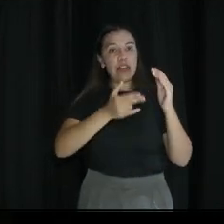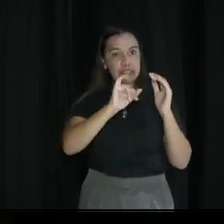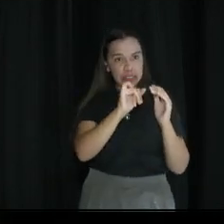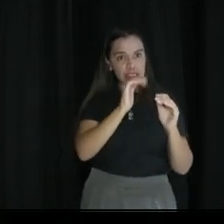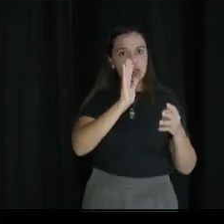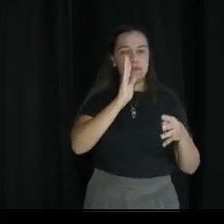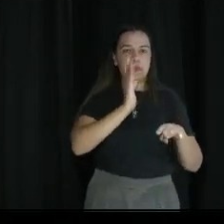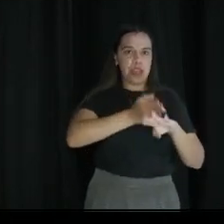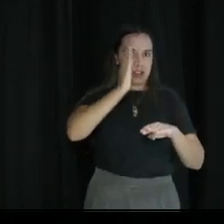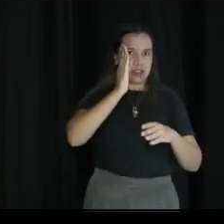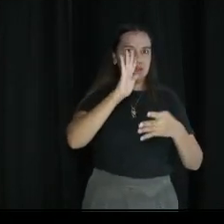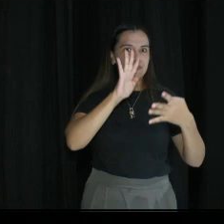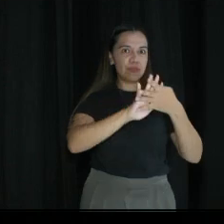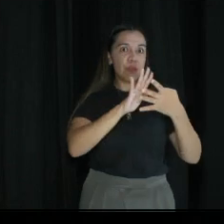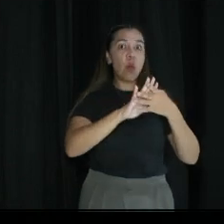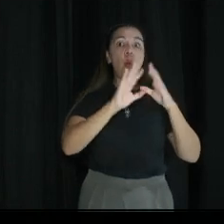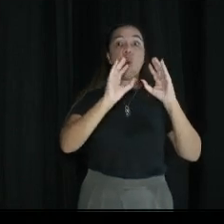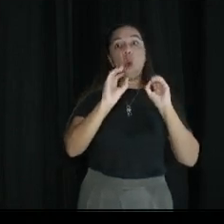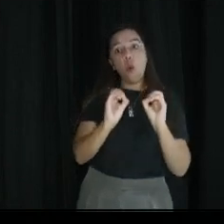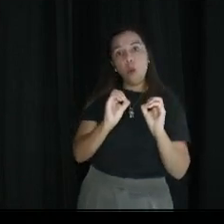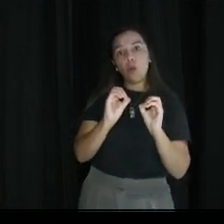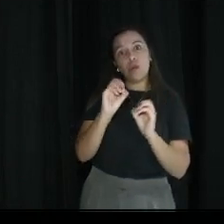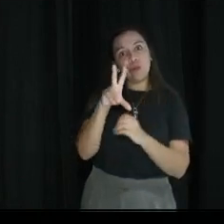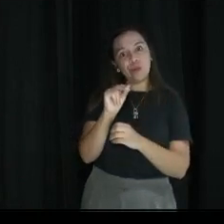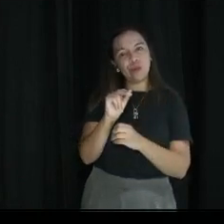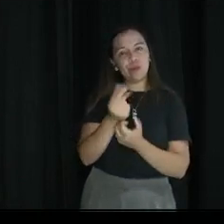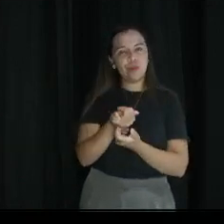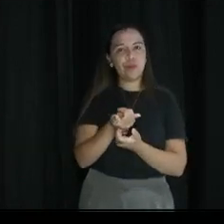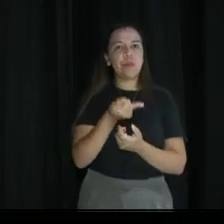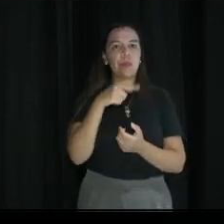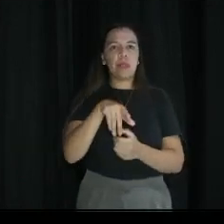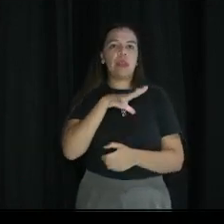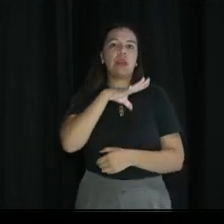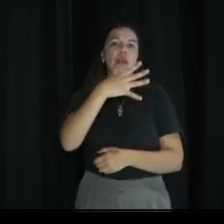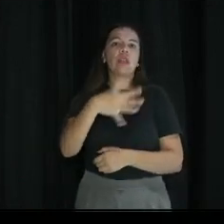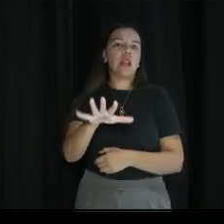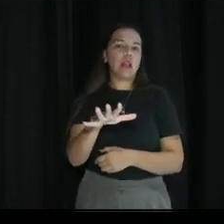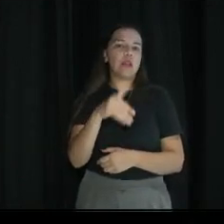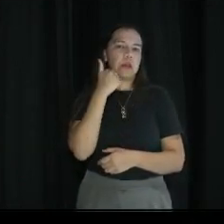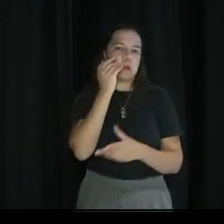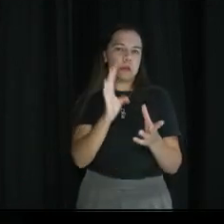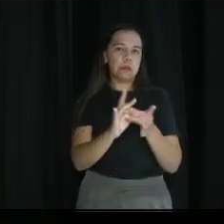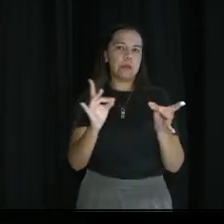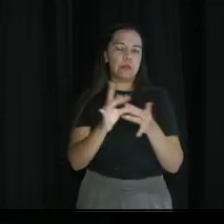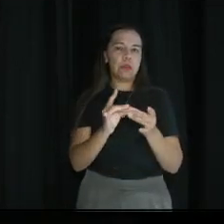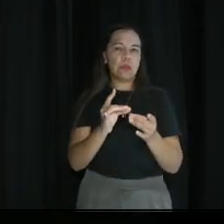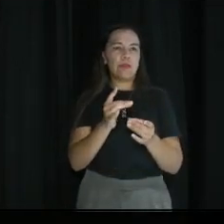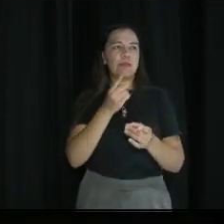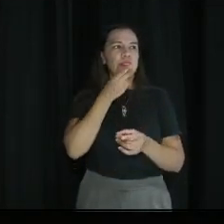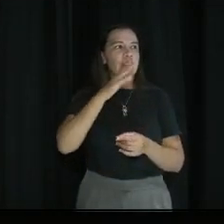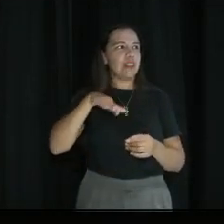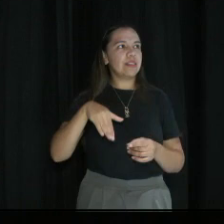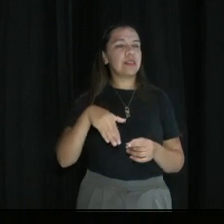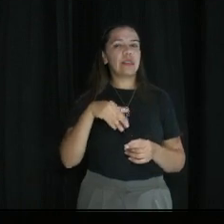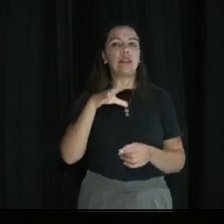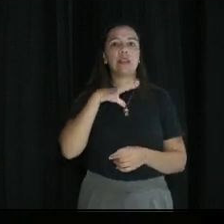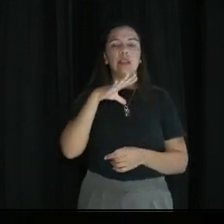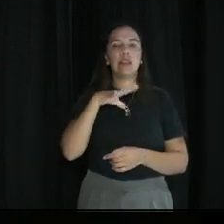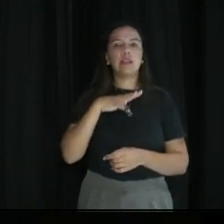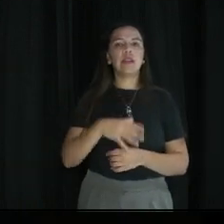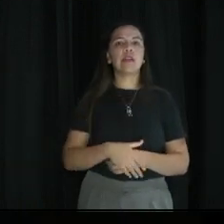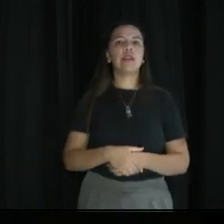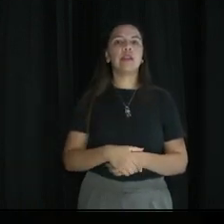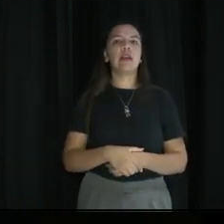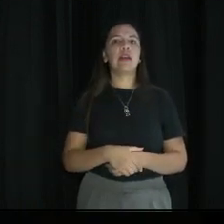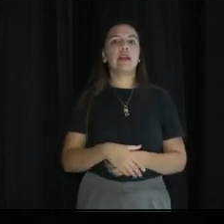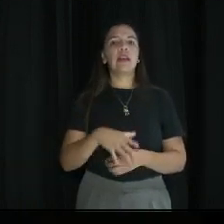hecho delictivo. Aquí muy de manera generalizada, bueno, se hacía mención de que existen